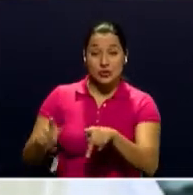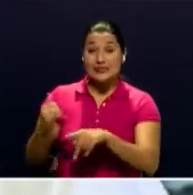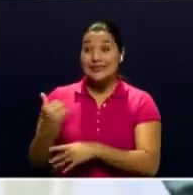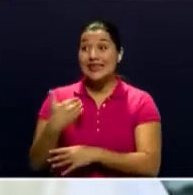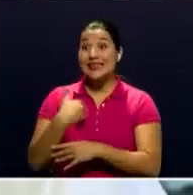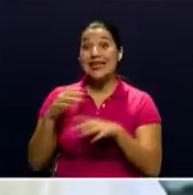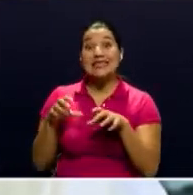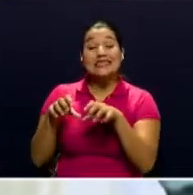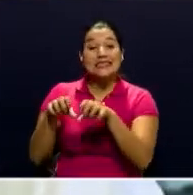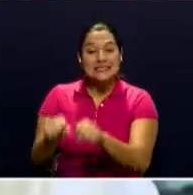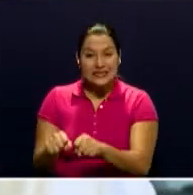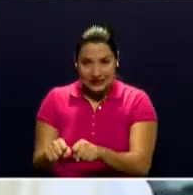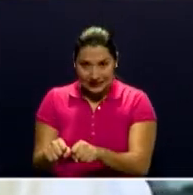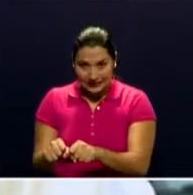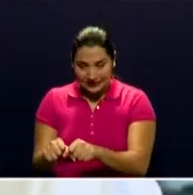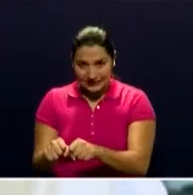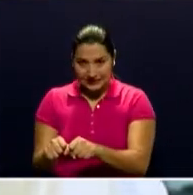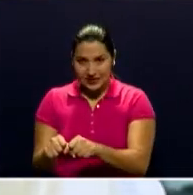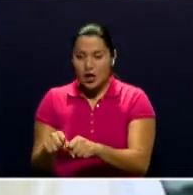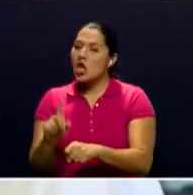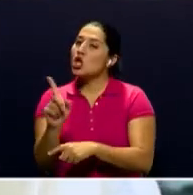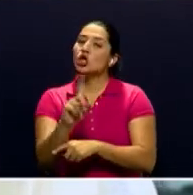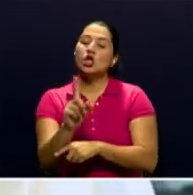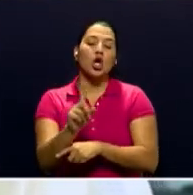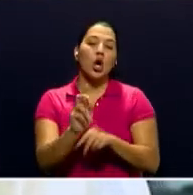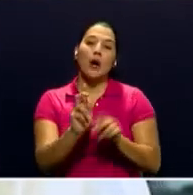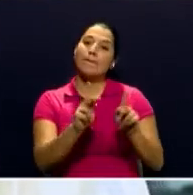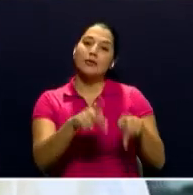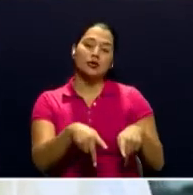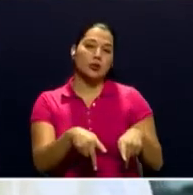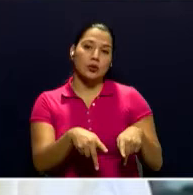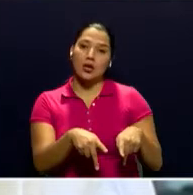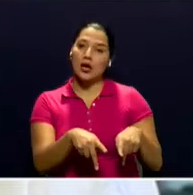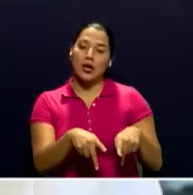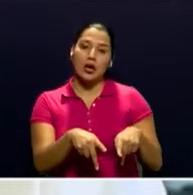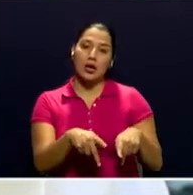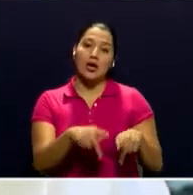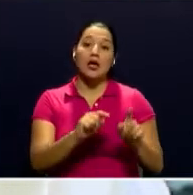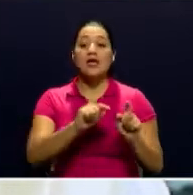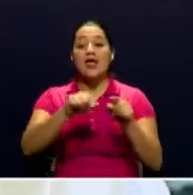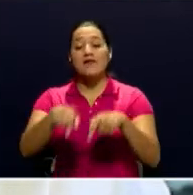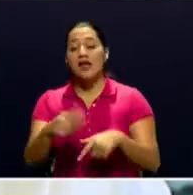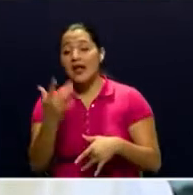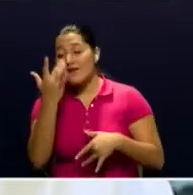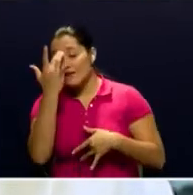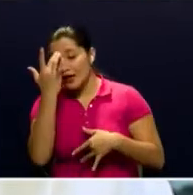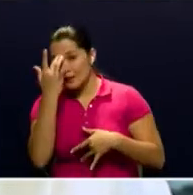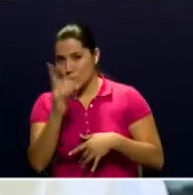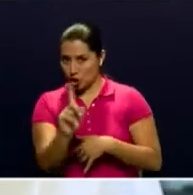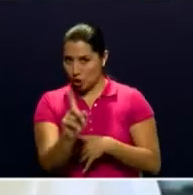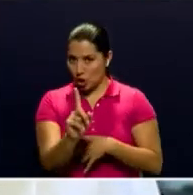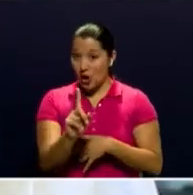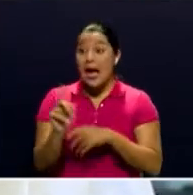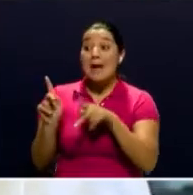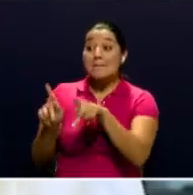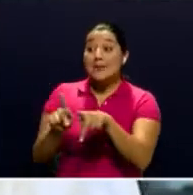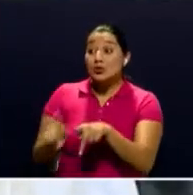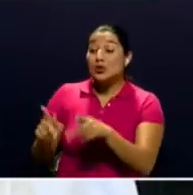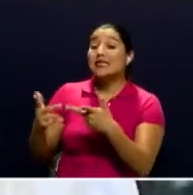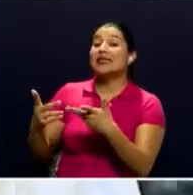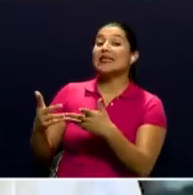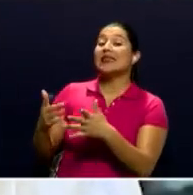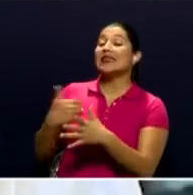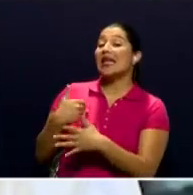citas selectivas, no al paciente que está que viene enfermo agudamente, sino al paciente que está con